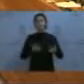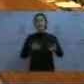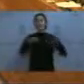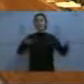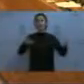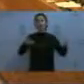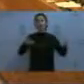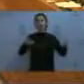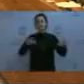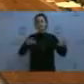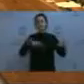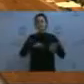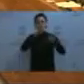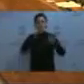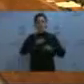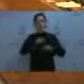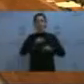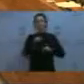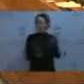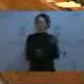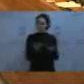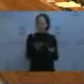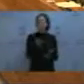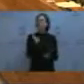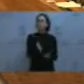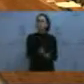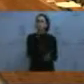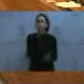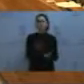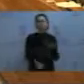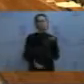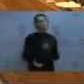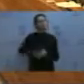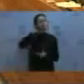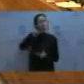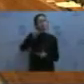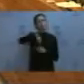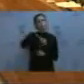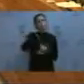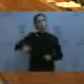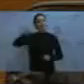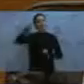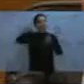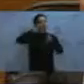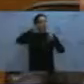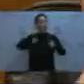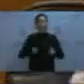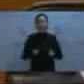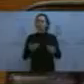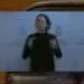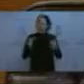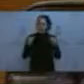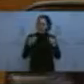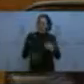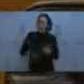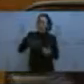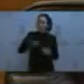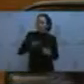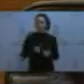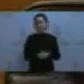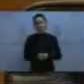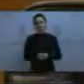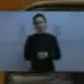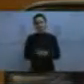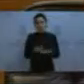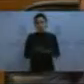que hace la Consejería de Educación, porque es cierto, es muy importante las evaluaciones en el sistema educativo. Eso es cierto. Las evaluaciones en el sistema educativo son muy importantes,